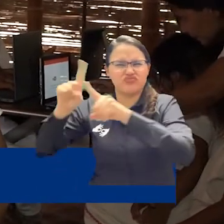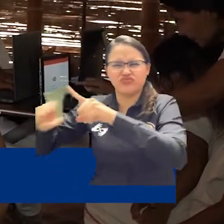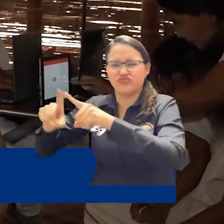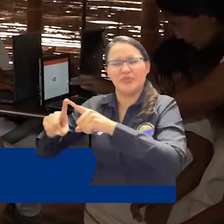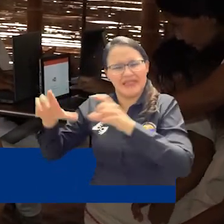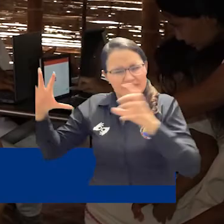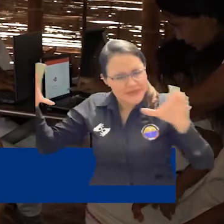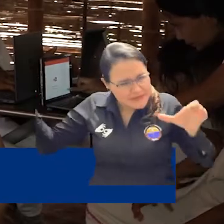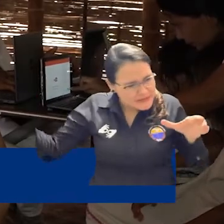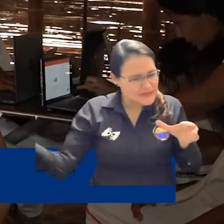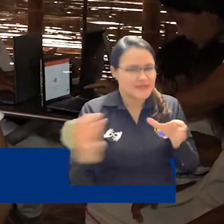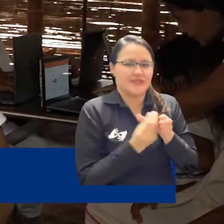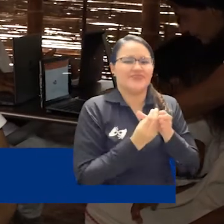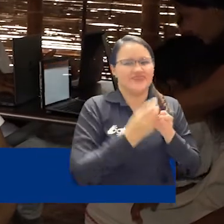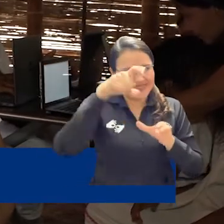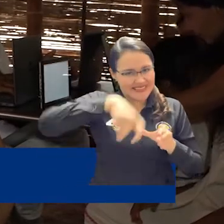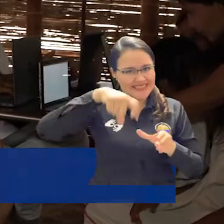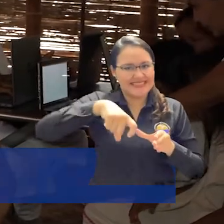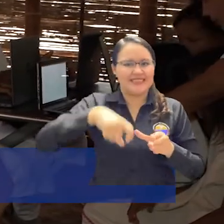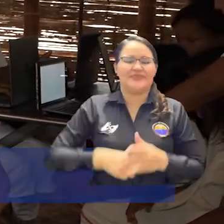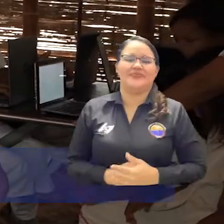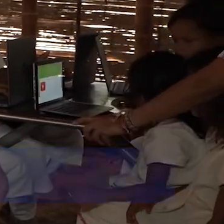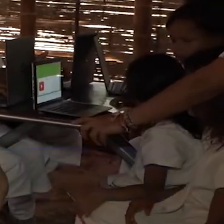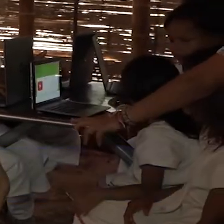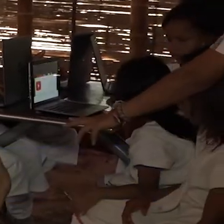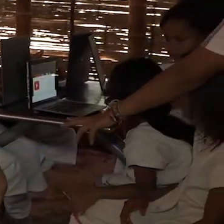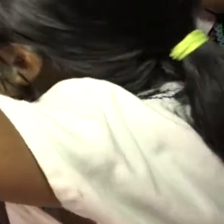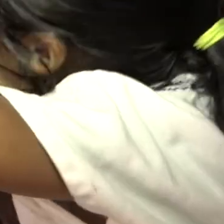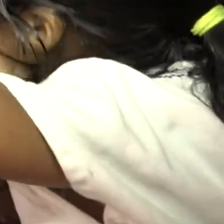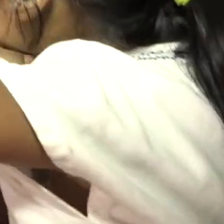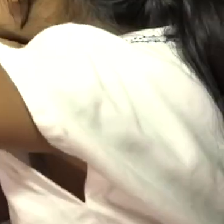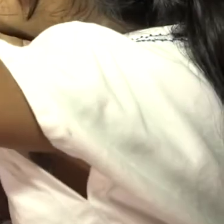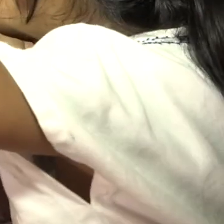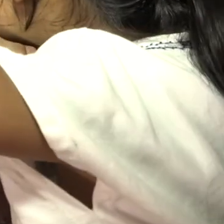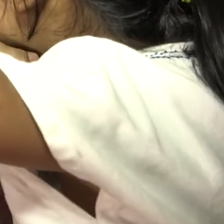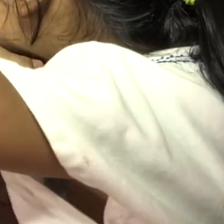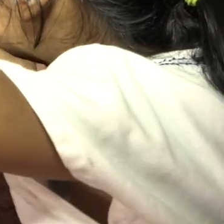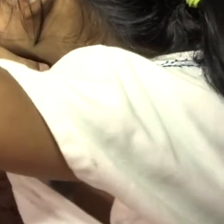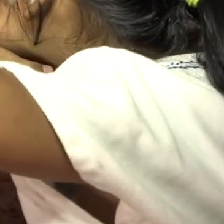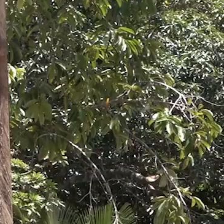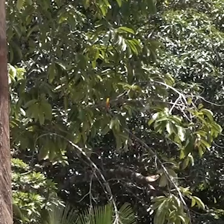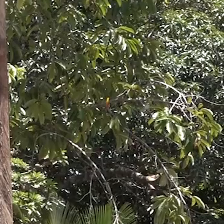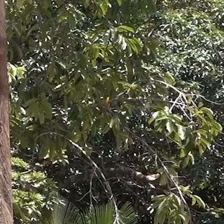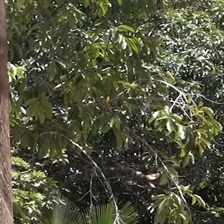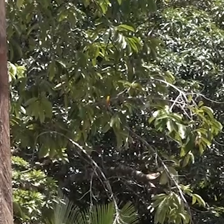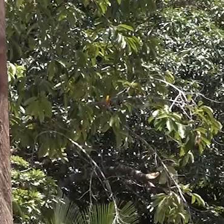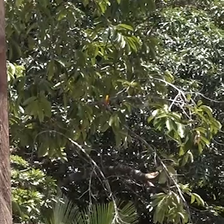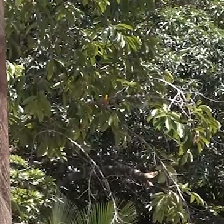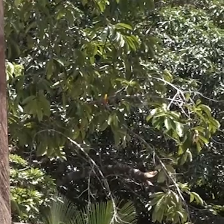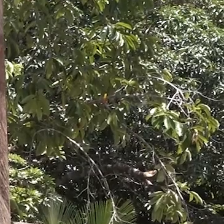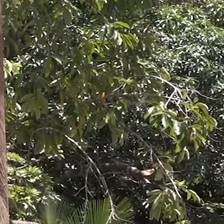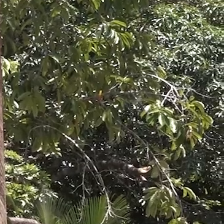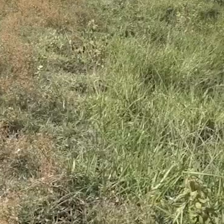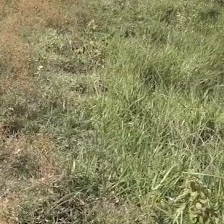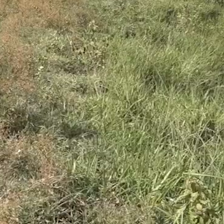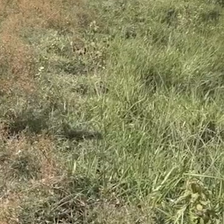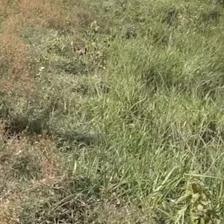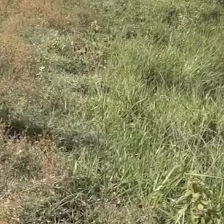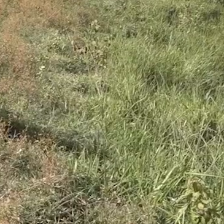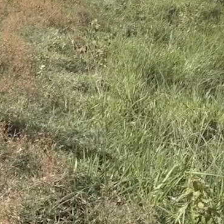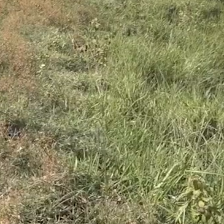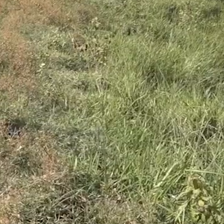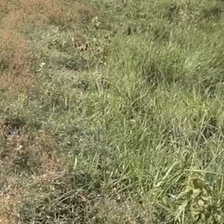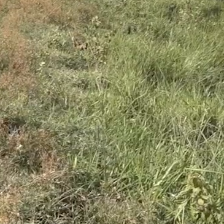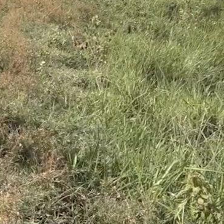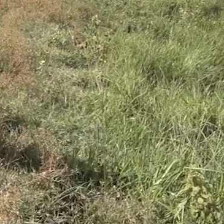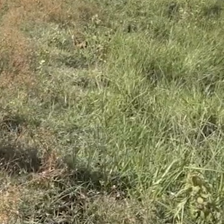al liderazgo de ATI, de la Asociación de Estudiantes Indígenas, que tomaron la iniciativa de adecuar este maravilloso espacio, pues estamos trayendo a la universidad, precisamente nuestros